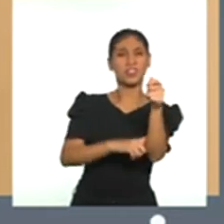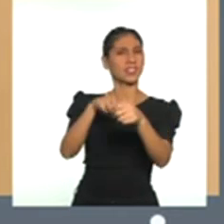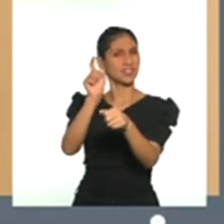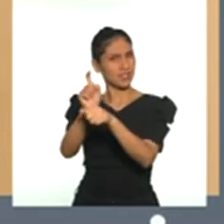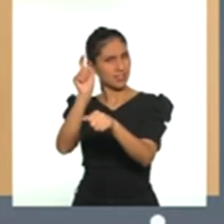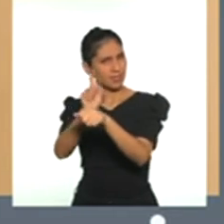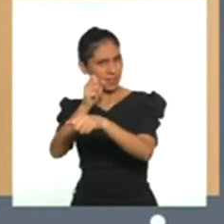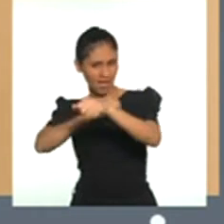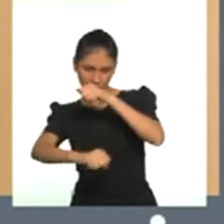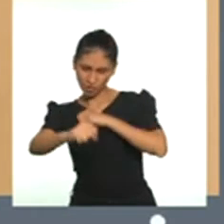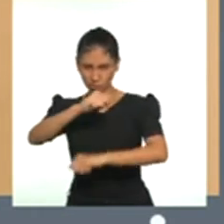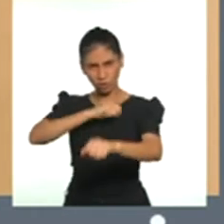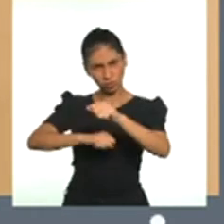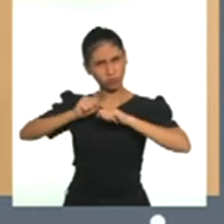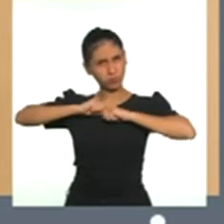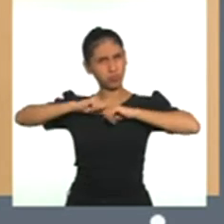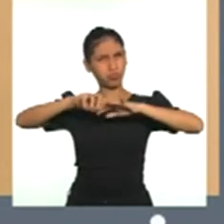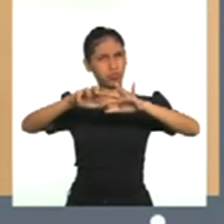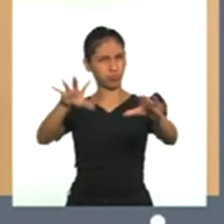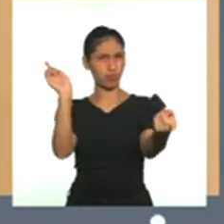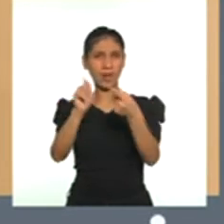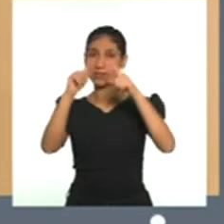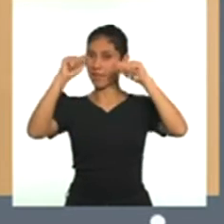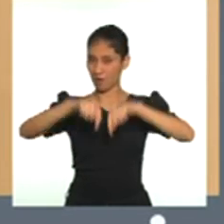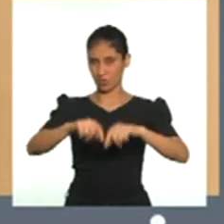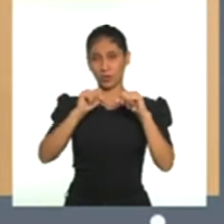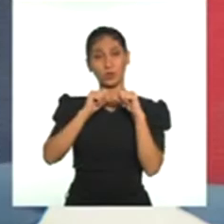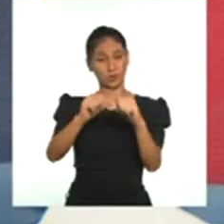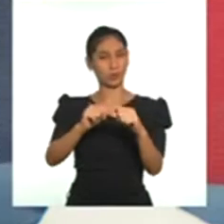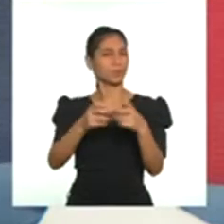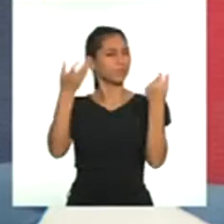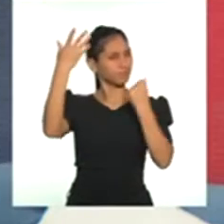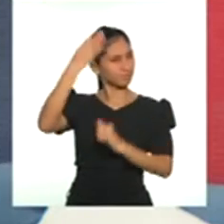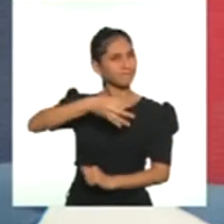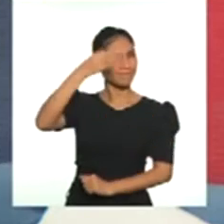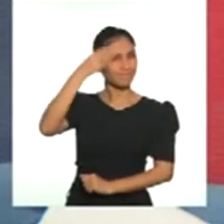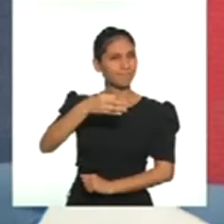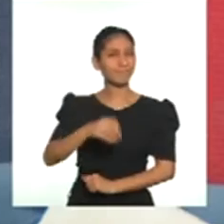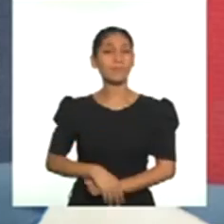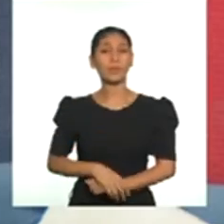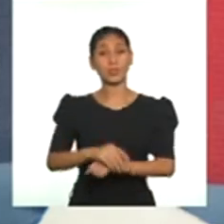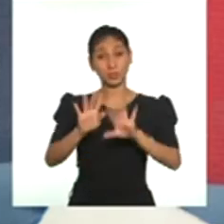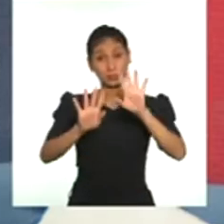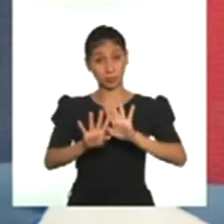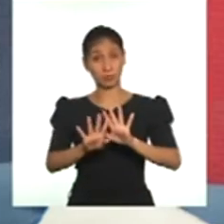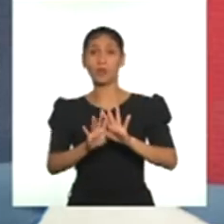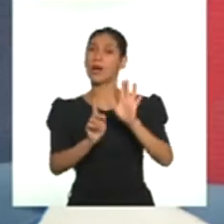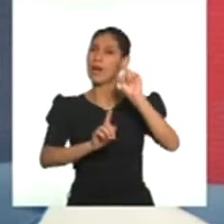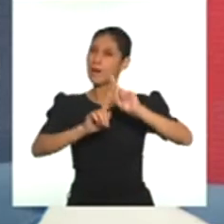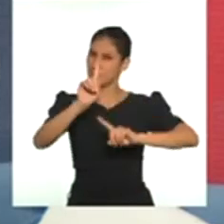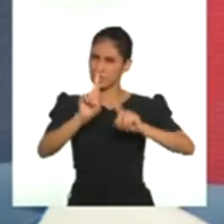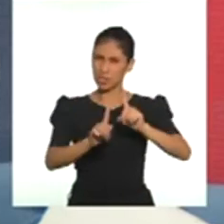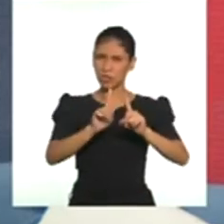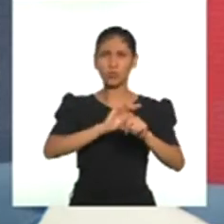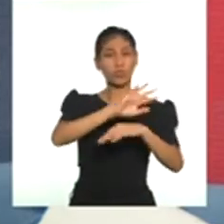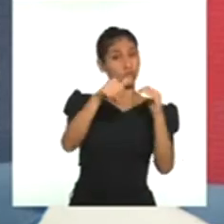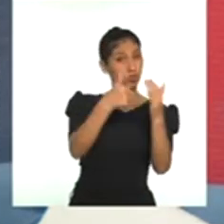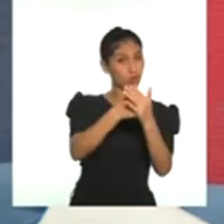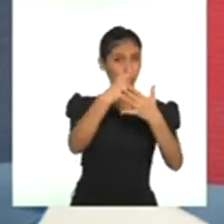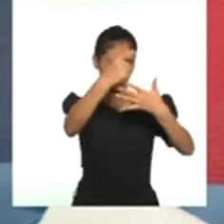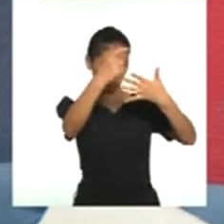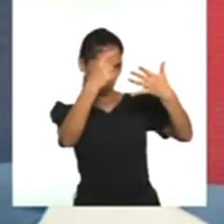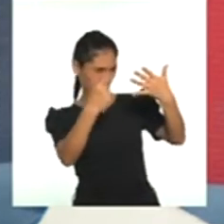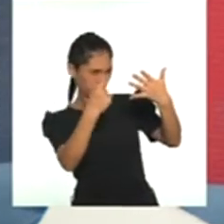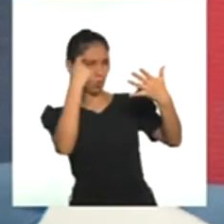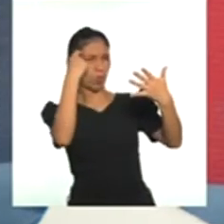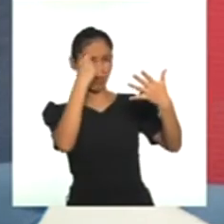a generación, incluyendo las prácticas de medicina tradicional. Es verdad, Al migrar, nuestras creencias, costumbres y diversos